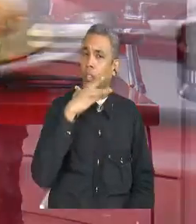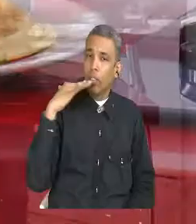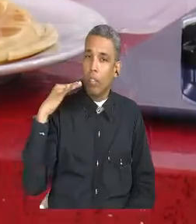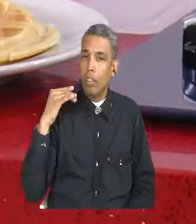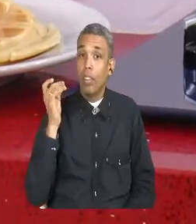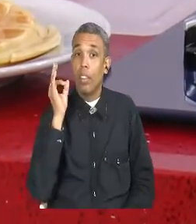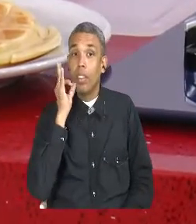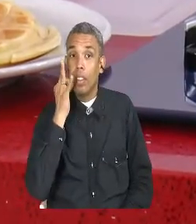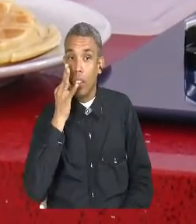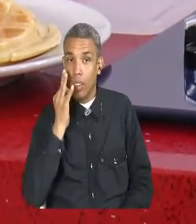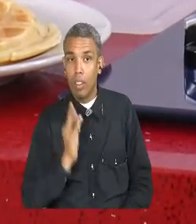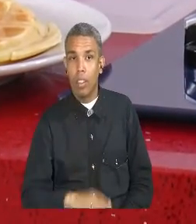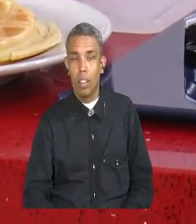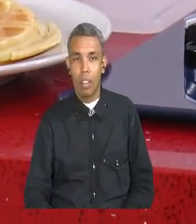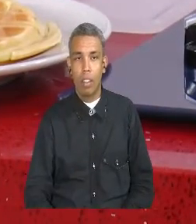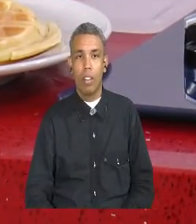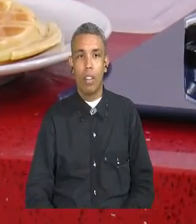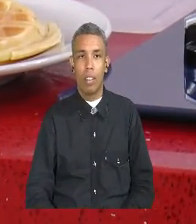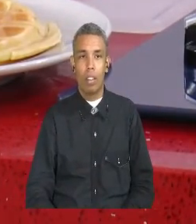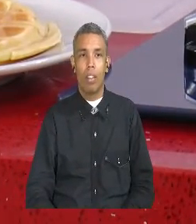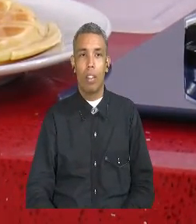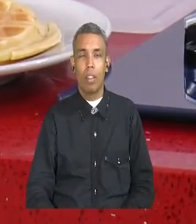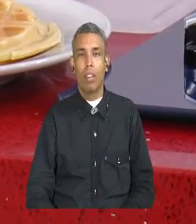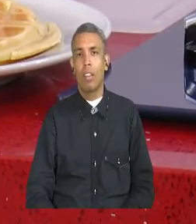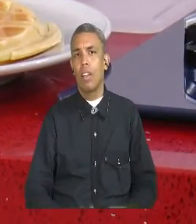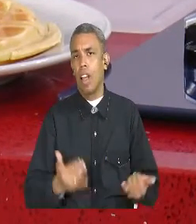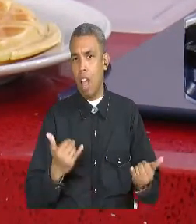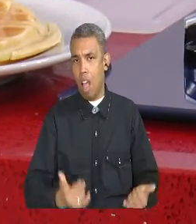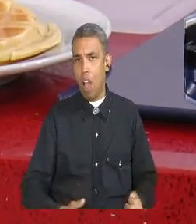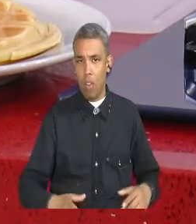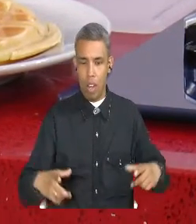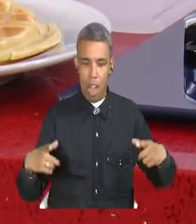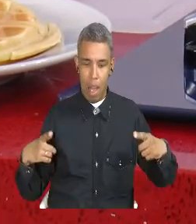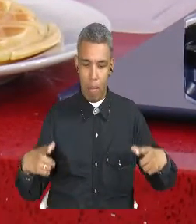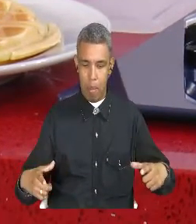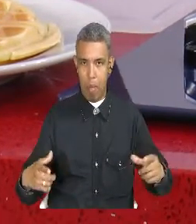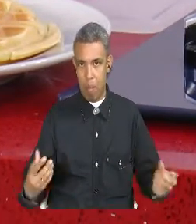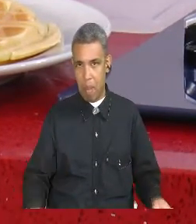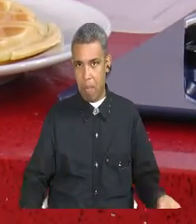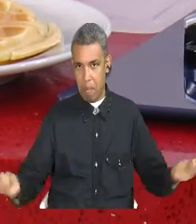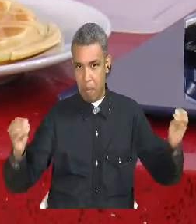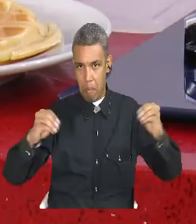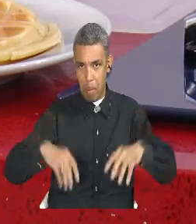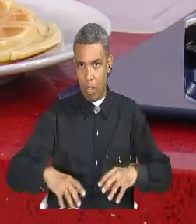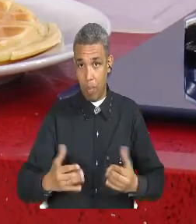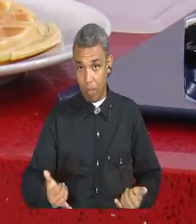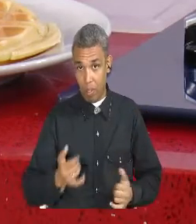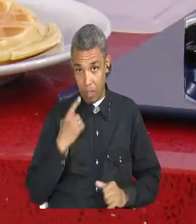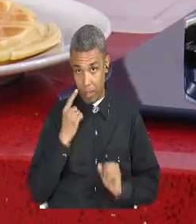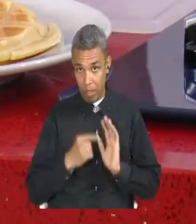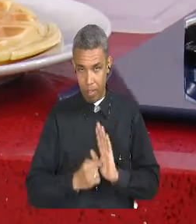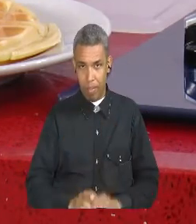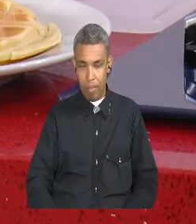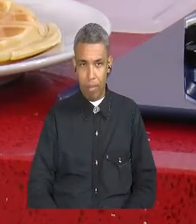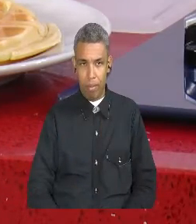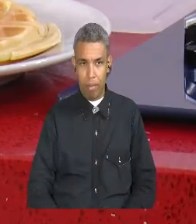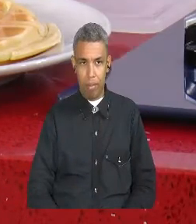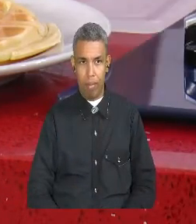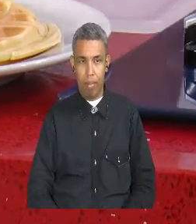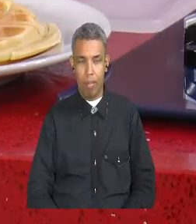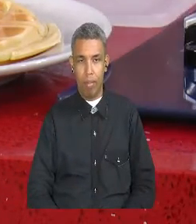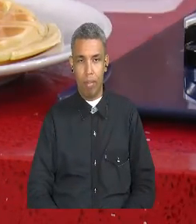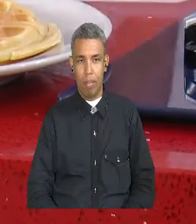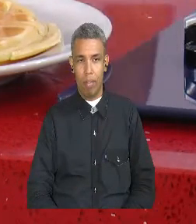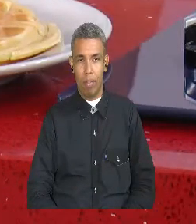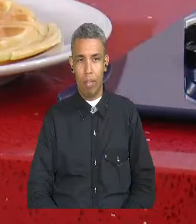Delicioso. Entonces, bueno, vamos a hacer entonces nuestro emplatado, ¿ok? Ok. Voy a hacer uno, le voy a dejar dos tortillas. Si quieren me regalan la parte de la tabla. Ah, yo